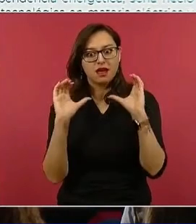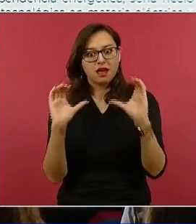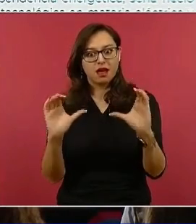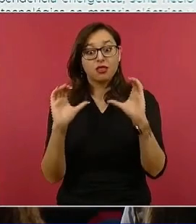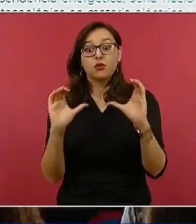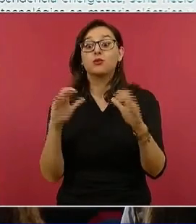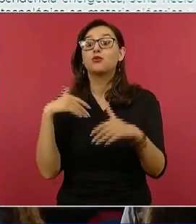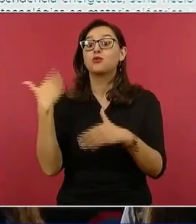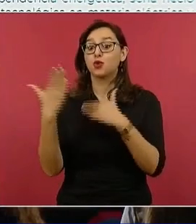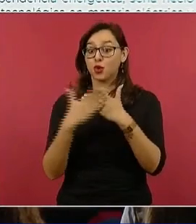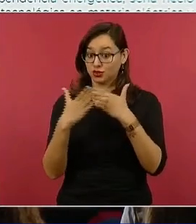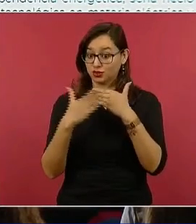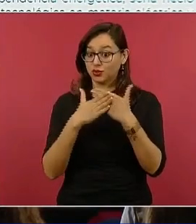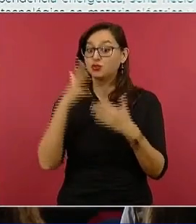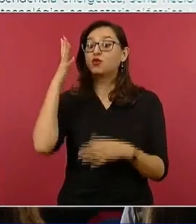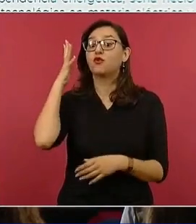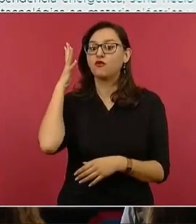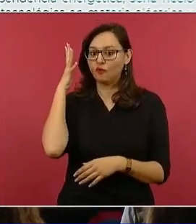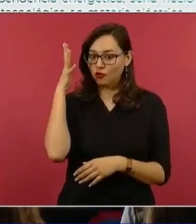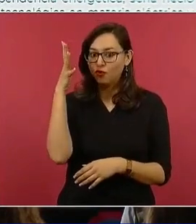porque en años futuros